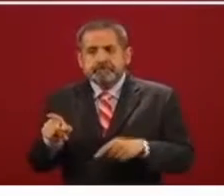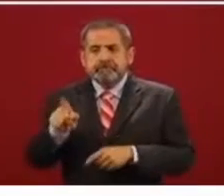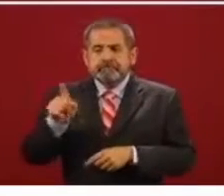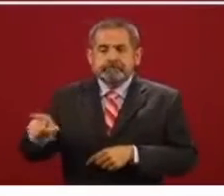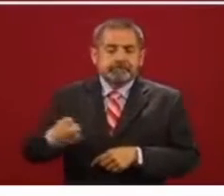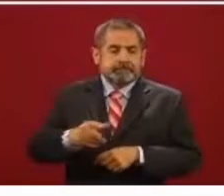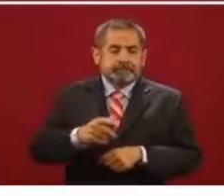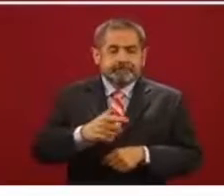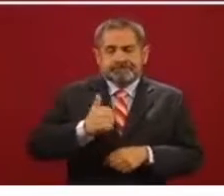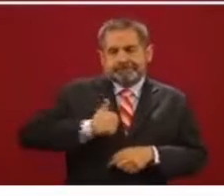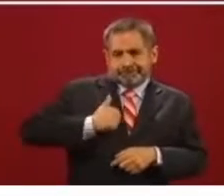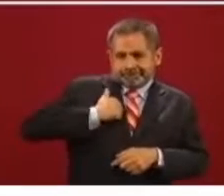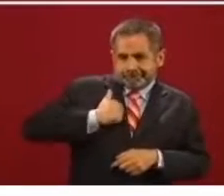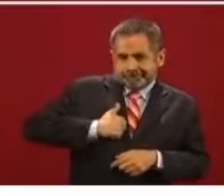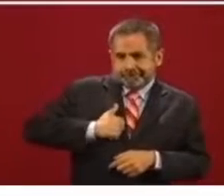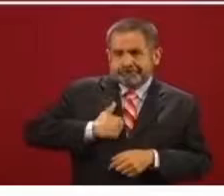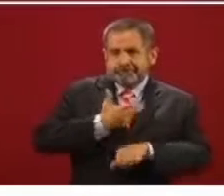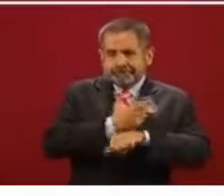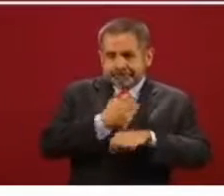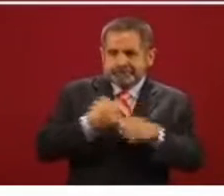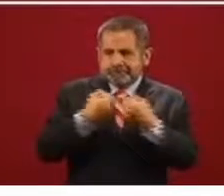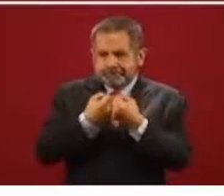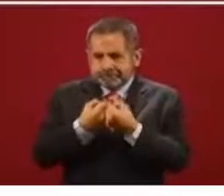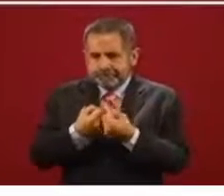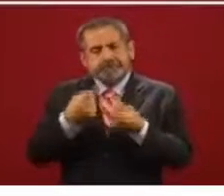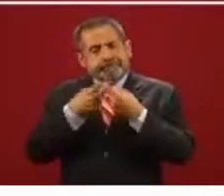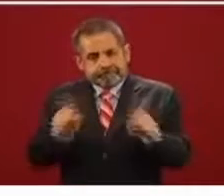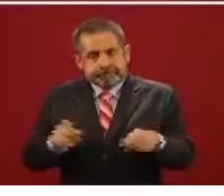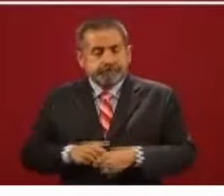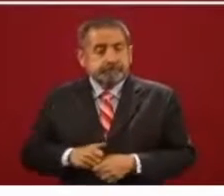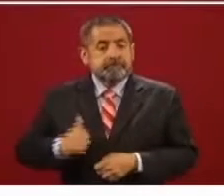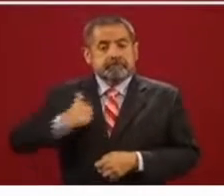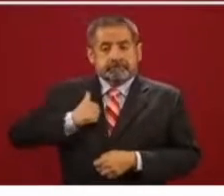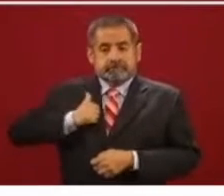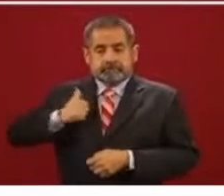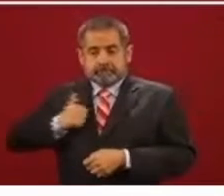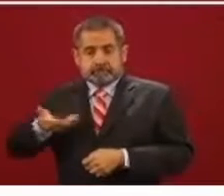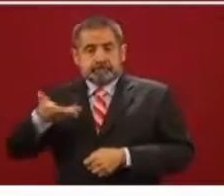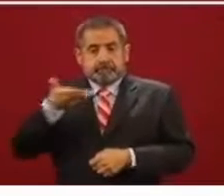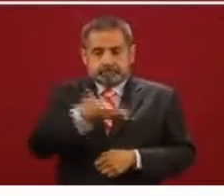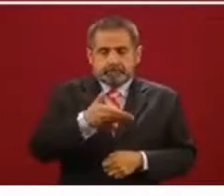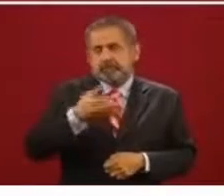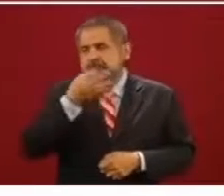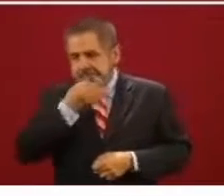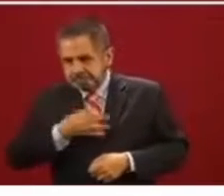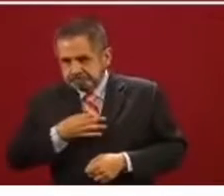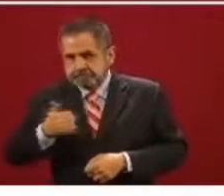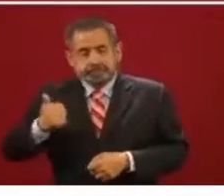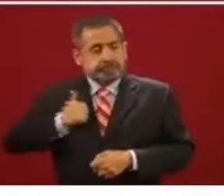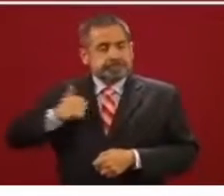Unidos con Canadá. Entonces, Canadá solicitó a Estados Unidos, según se nos informó,